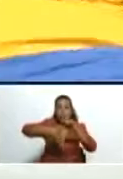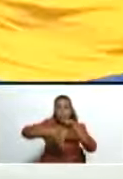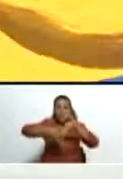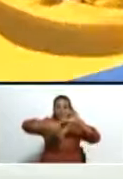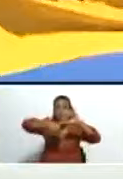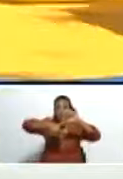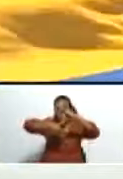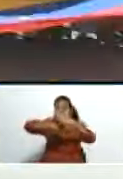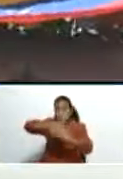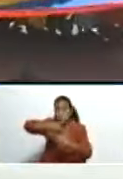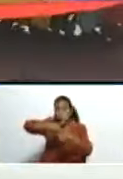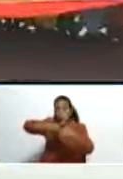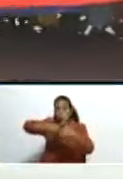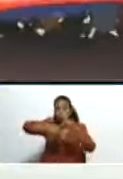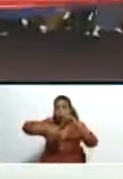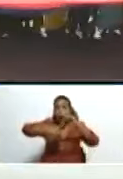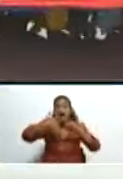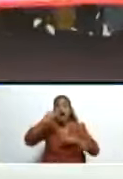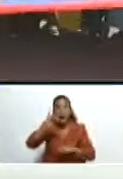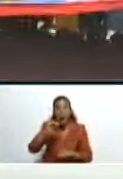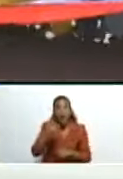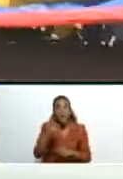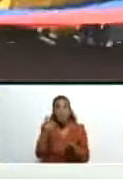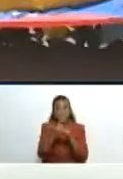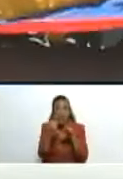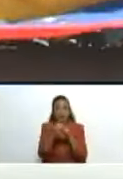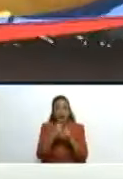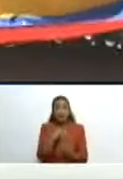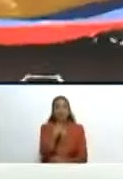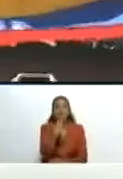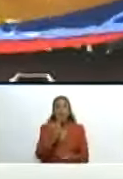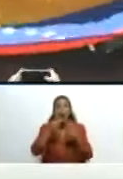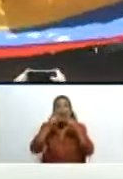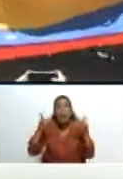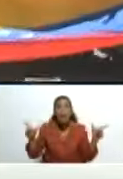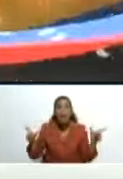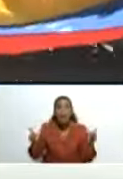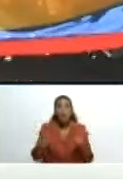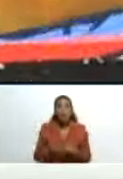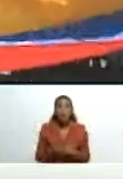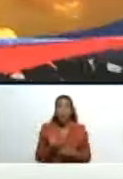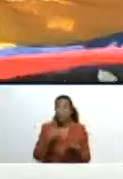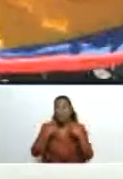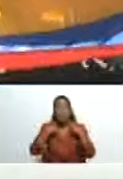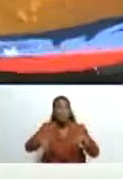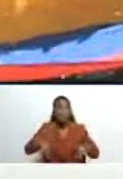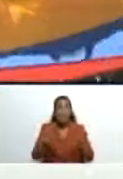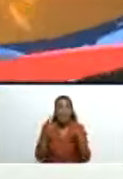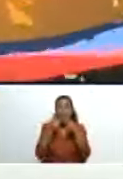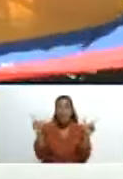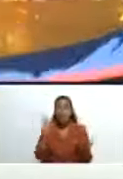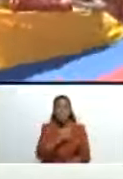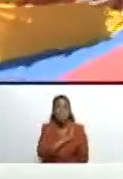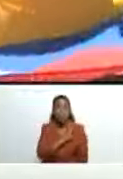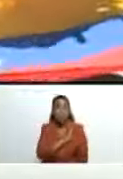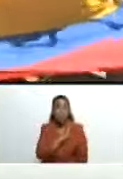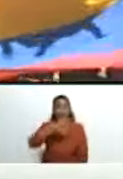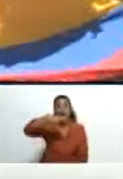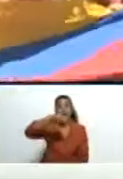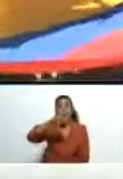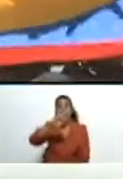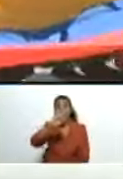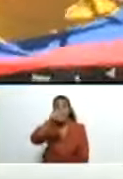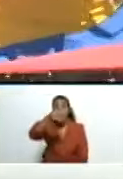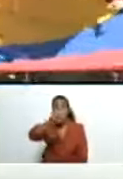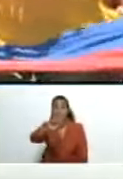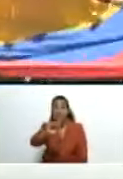Sudamérica, todavía se habla en la meseta de Guanipa y no se puede perder. Correcto. Es la lengua cariña,